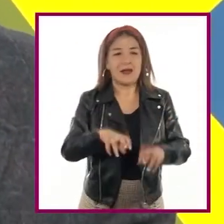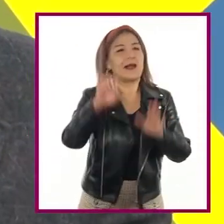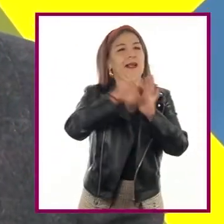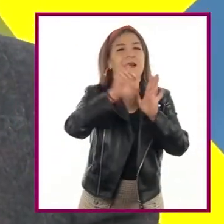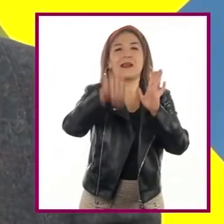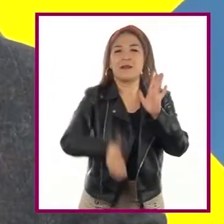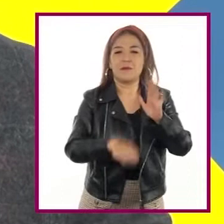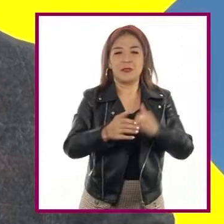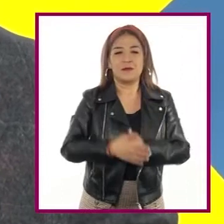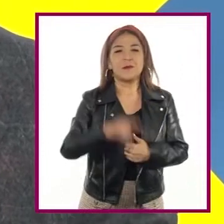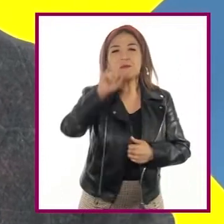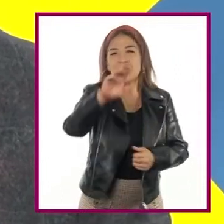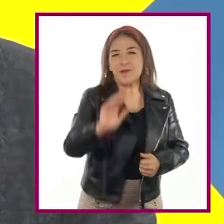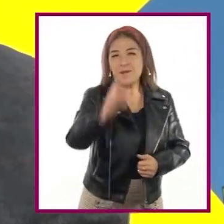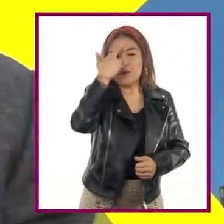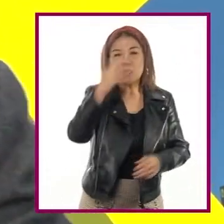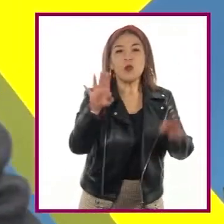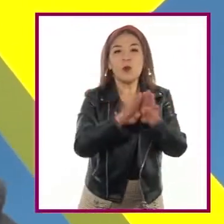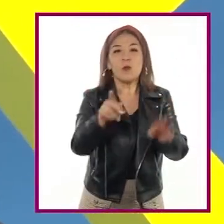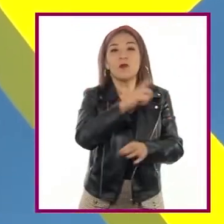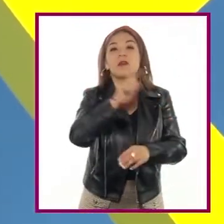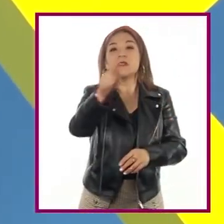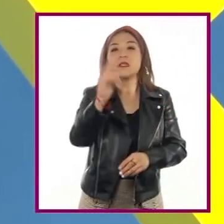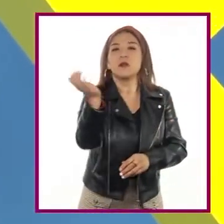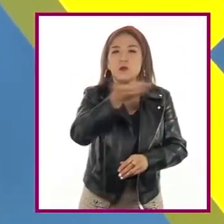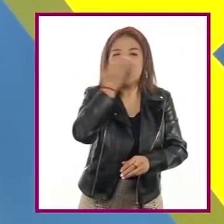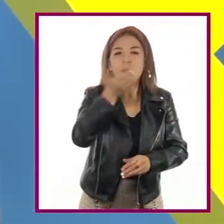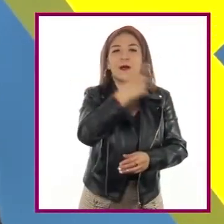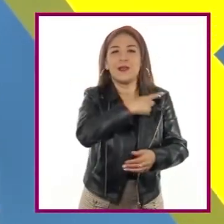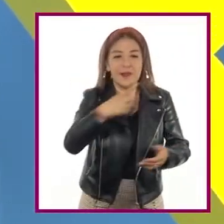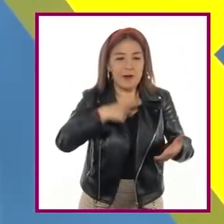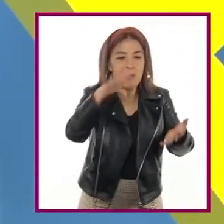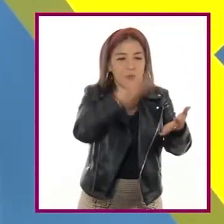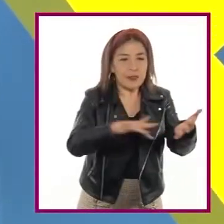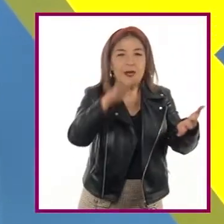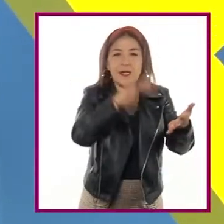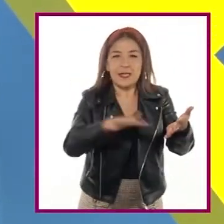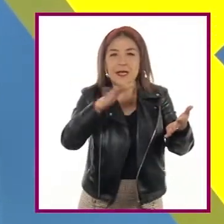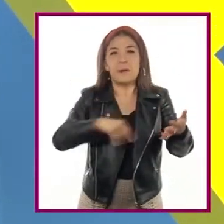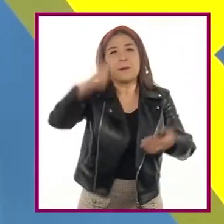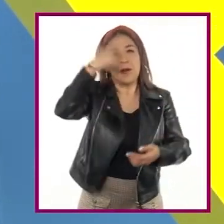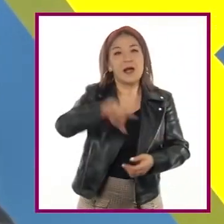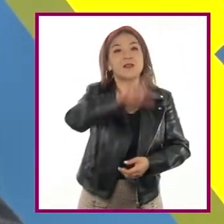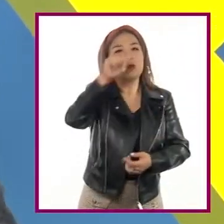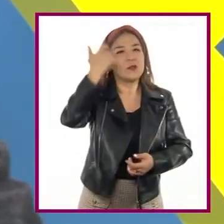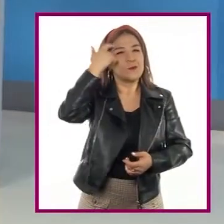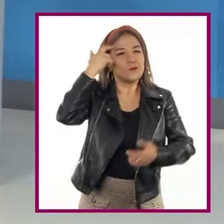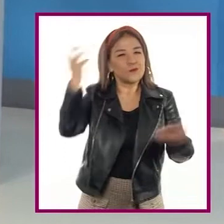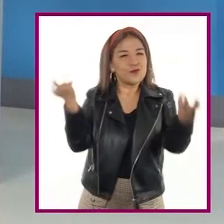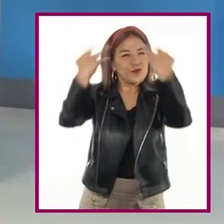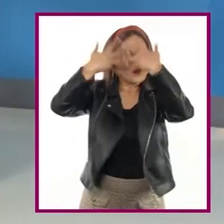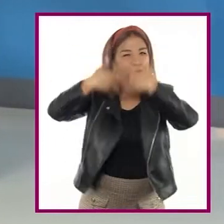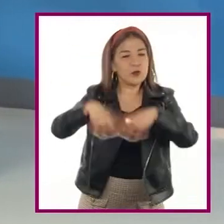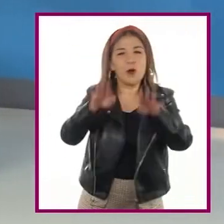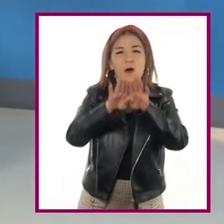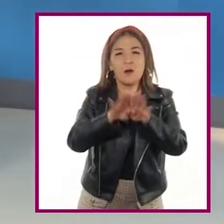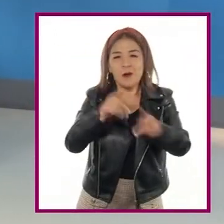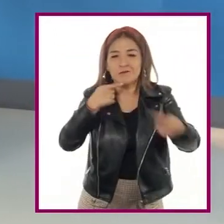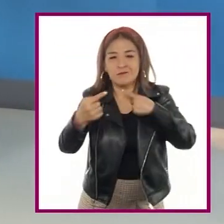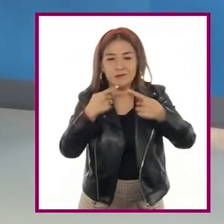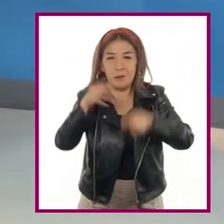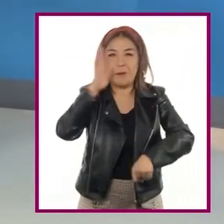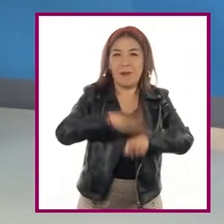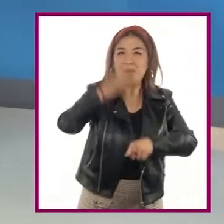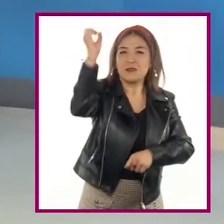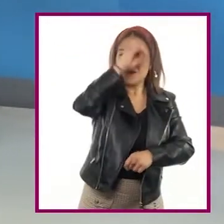ejemplo, recordarán que adquirir el hábito de leer es clave para desarrollar el pensamiento crítico. Es aquí cuando la información